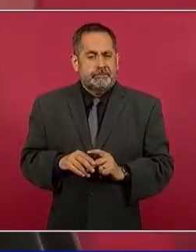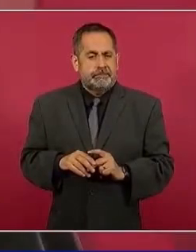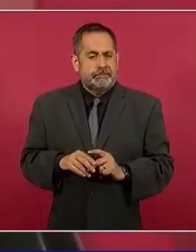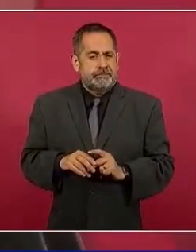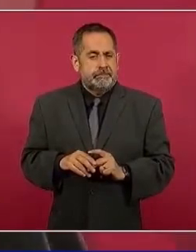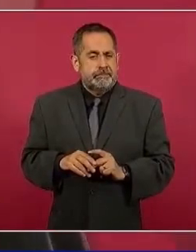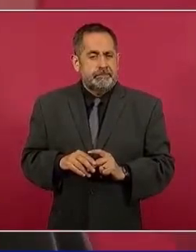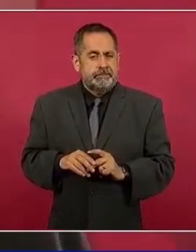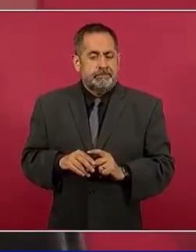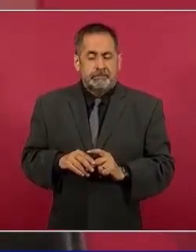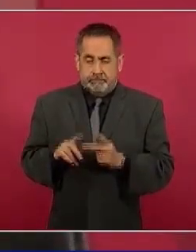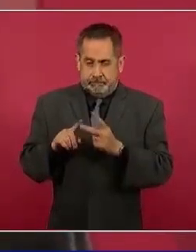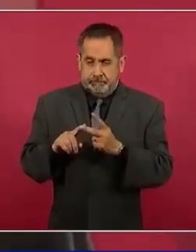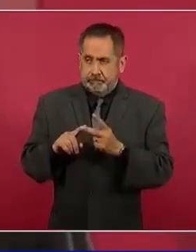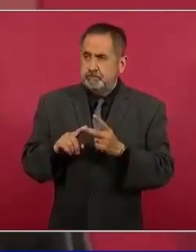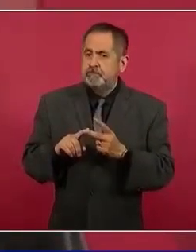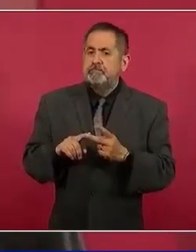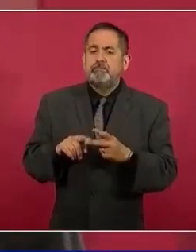Y